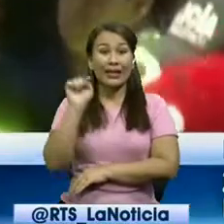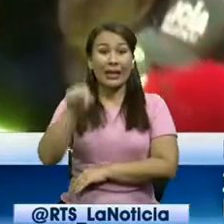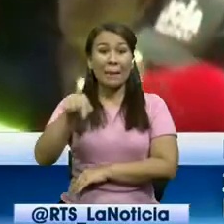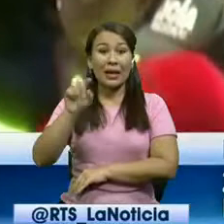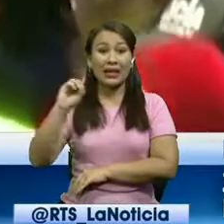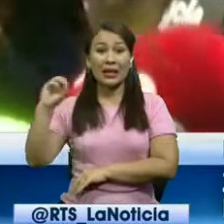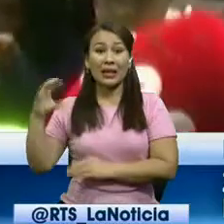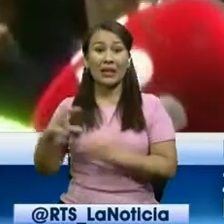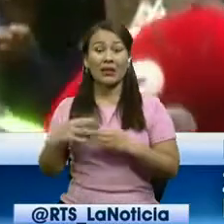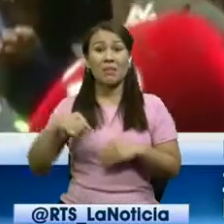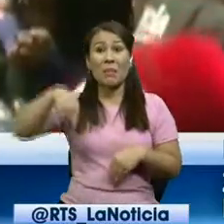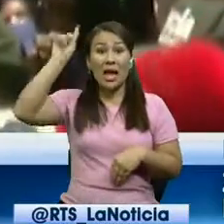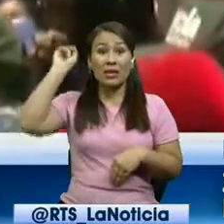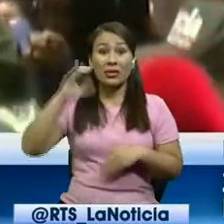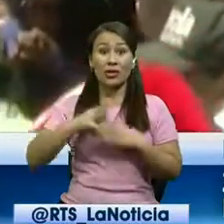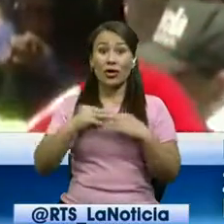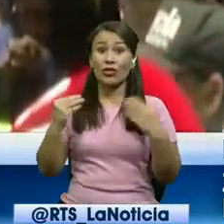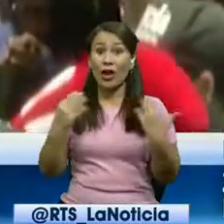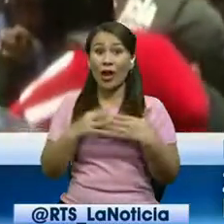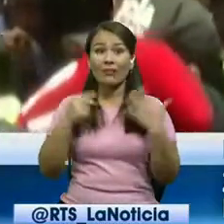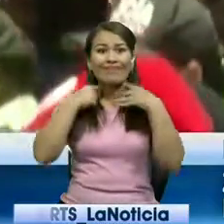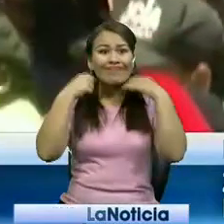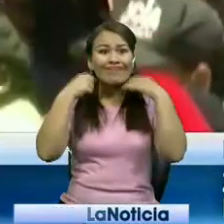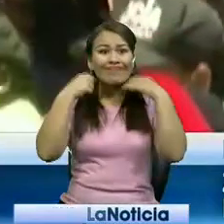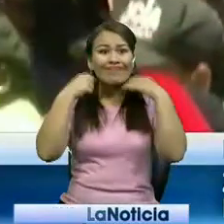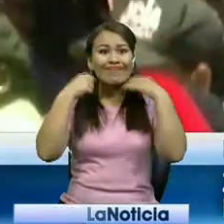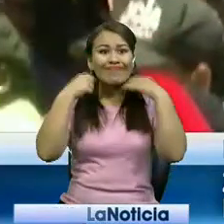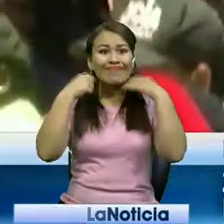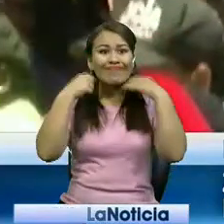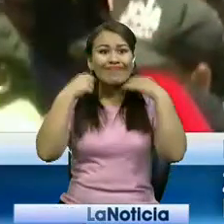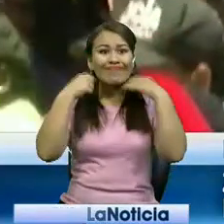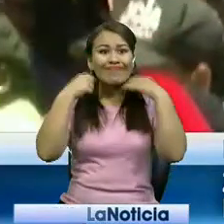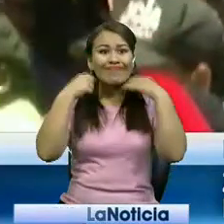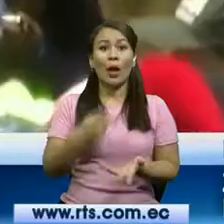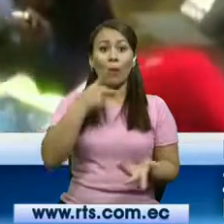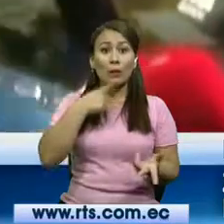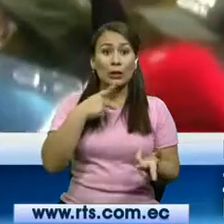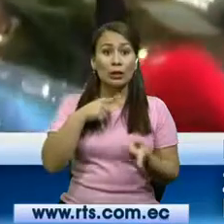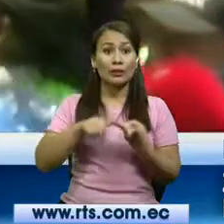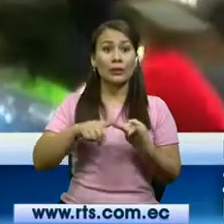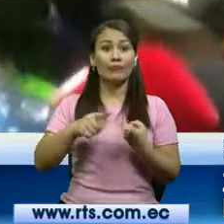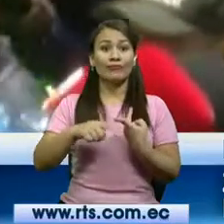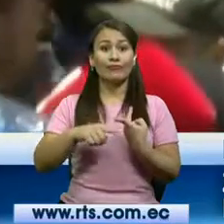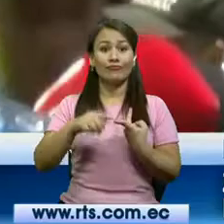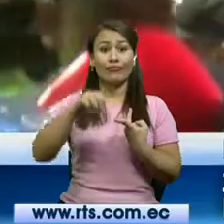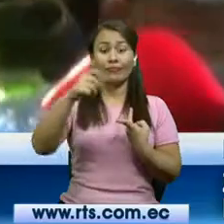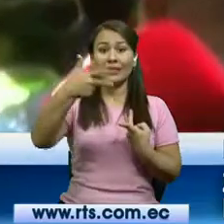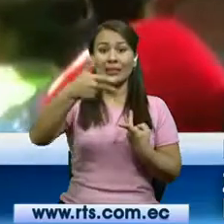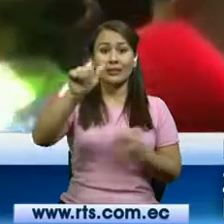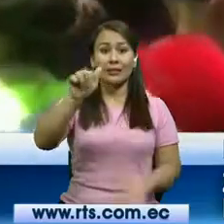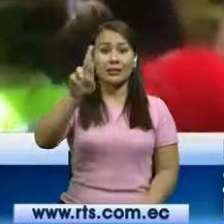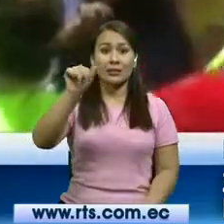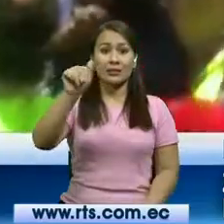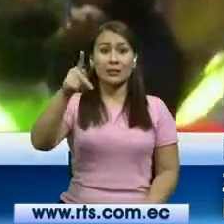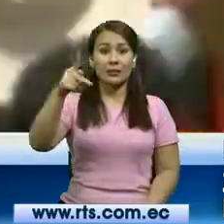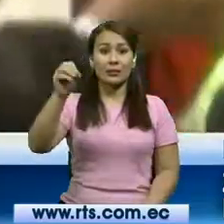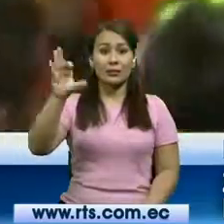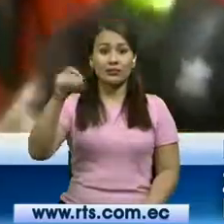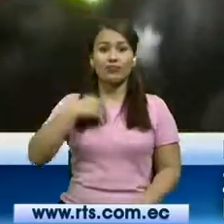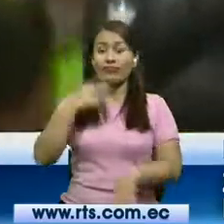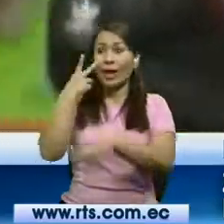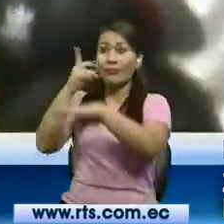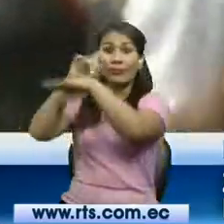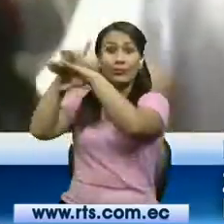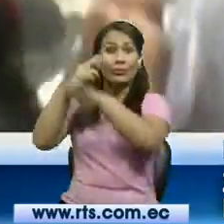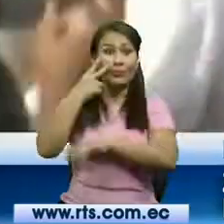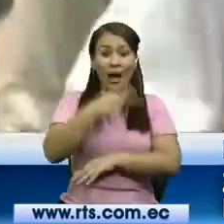muy, muy afectadas también, como Santana, Puerto Viejo, entre Puerto Viejo y Charapotó, hemos sobrevolado todo aquello. Luego se